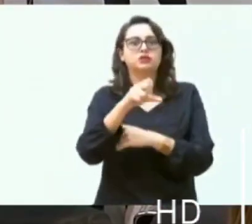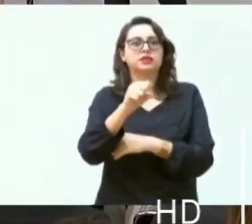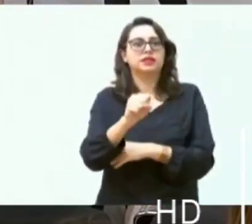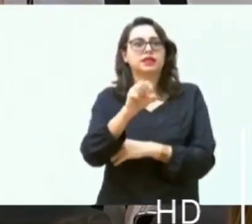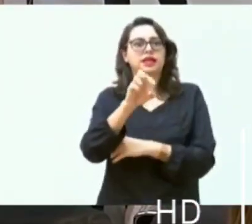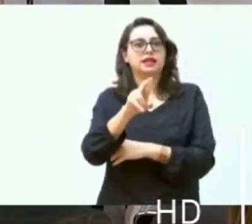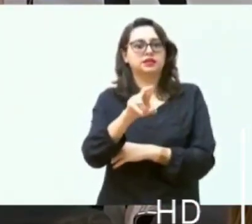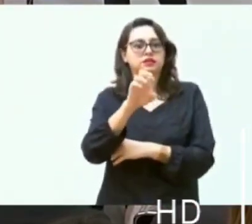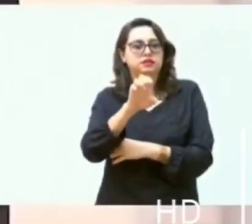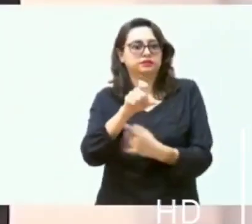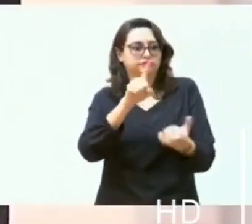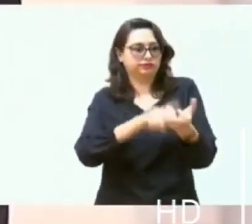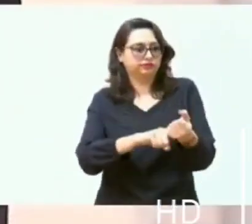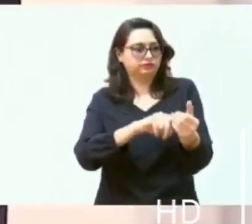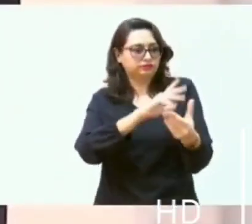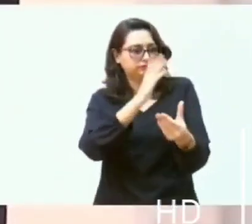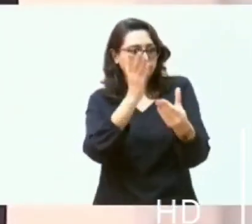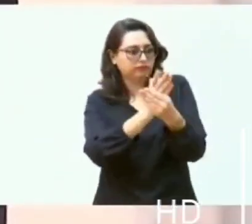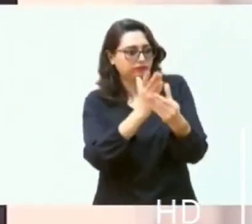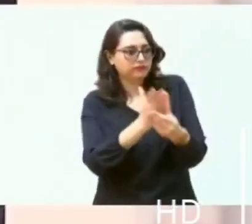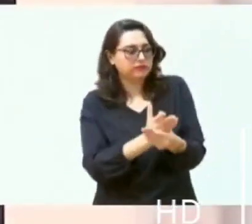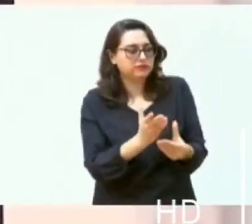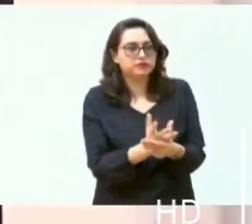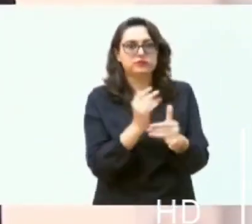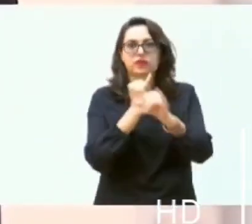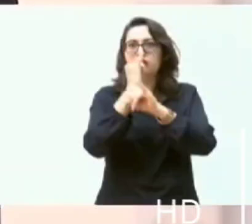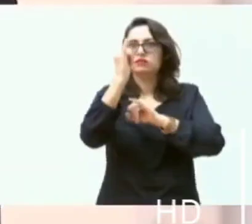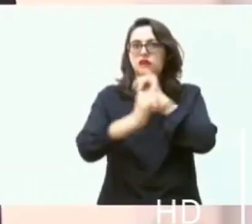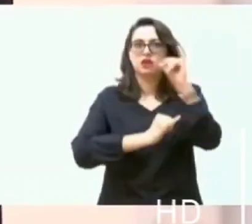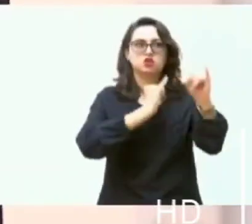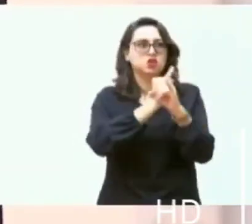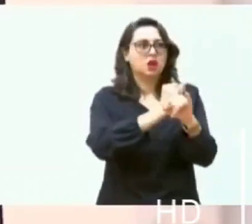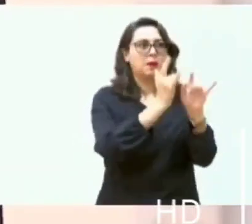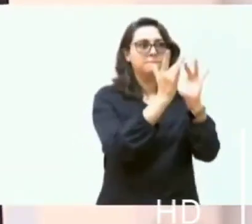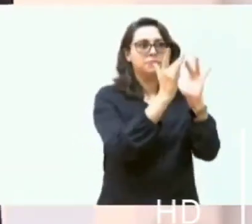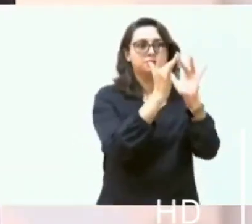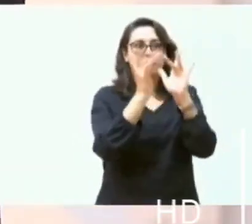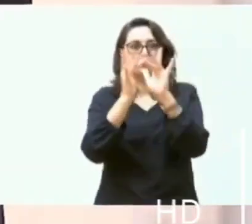Relaciones Exteriores, que está por cumplir